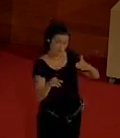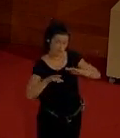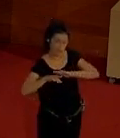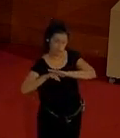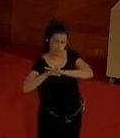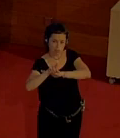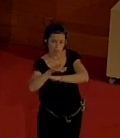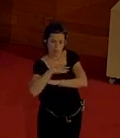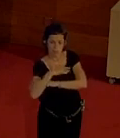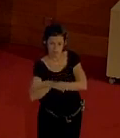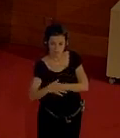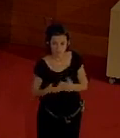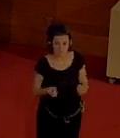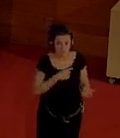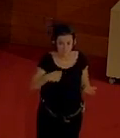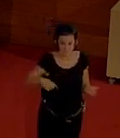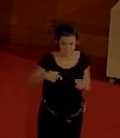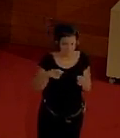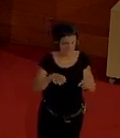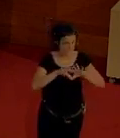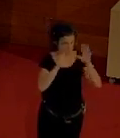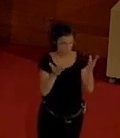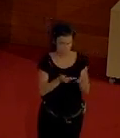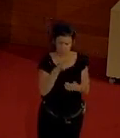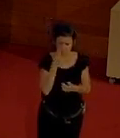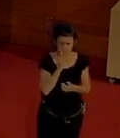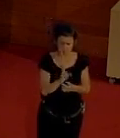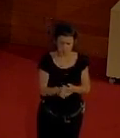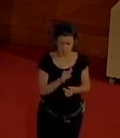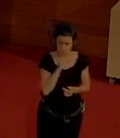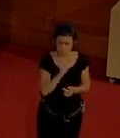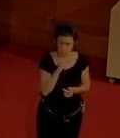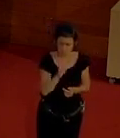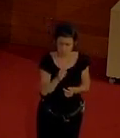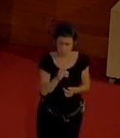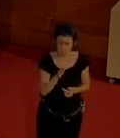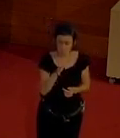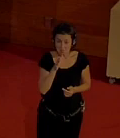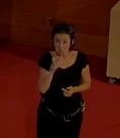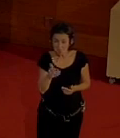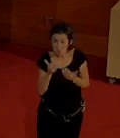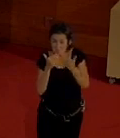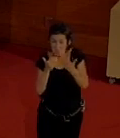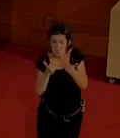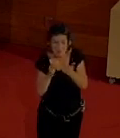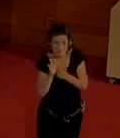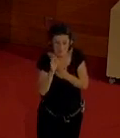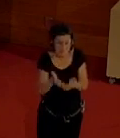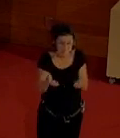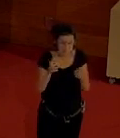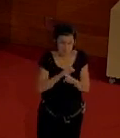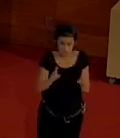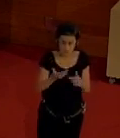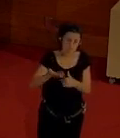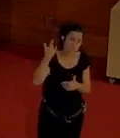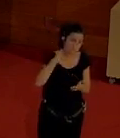lo tanto china no quiere una guerra Global en ningún caso porque de ahí No saca entiende que no saca ventajas y ya lo sufrió con la